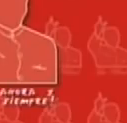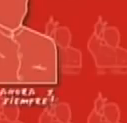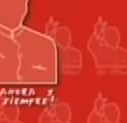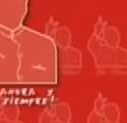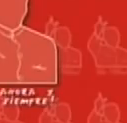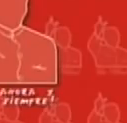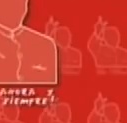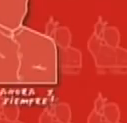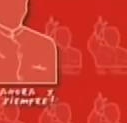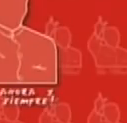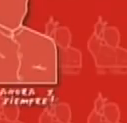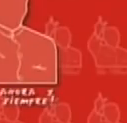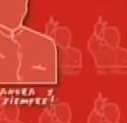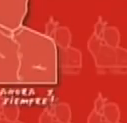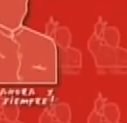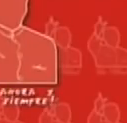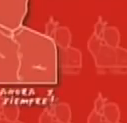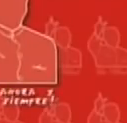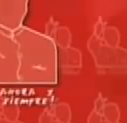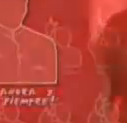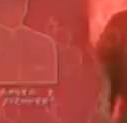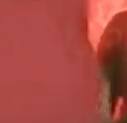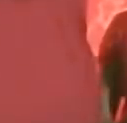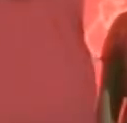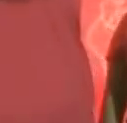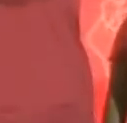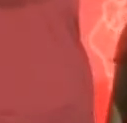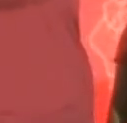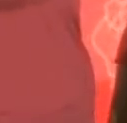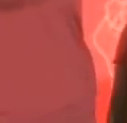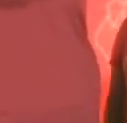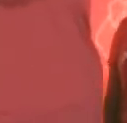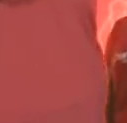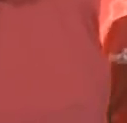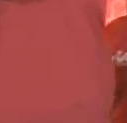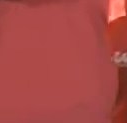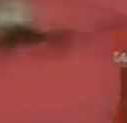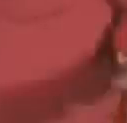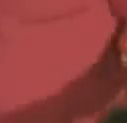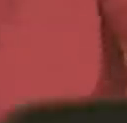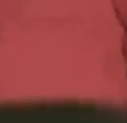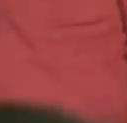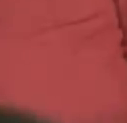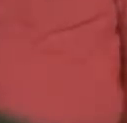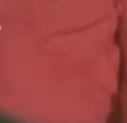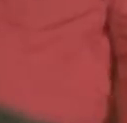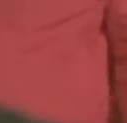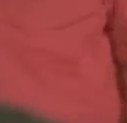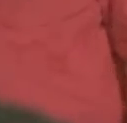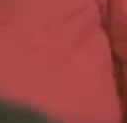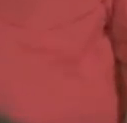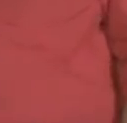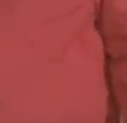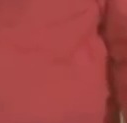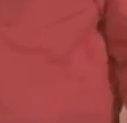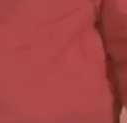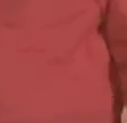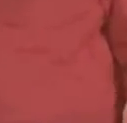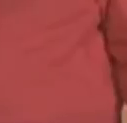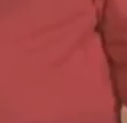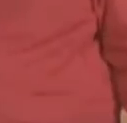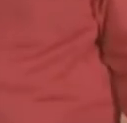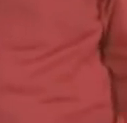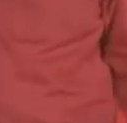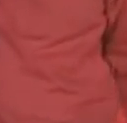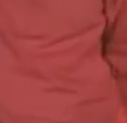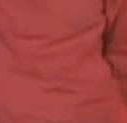paisaje de ensoñación que me ha regalado Dios junto a las cumbres andinas. Por eso